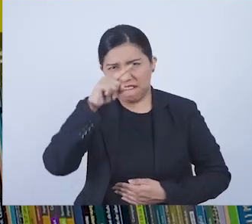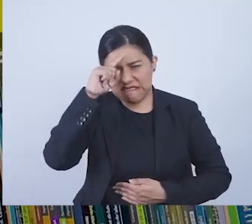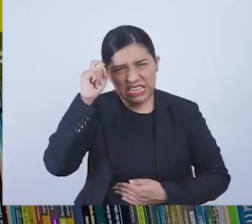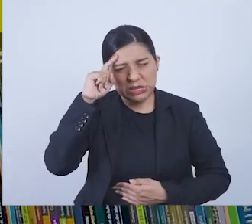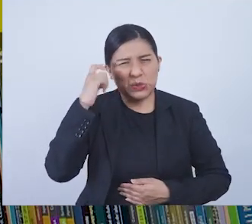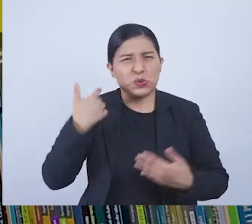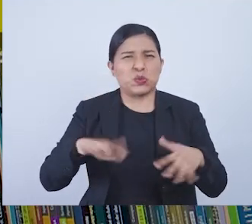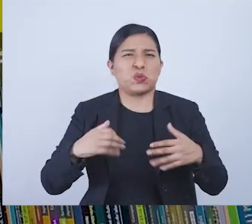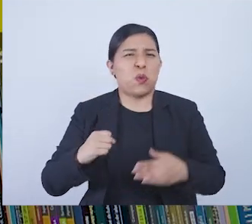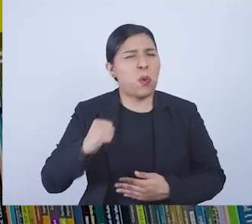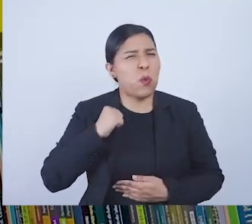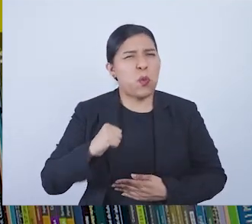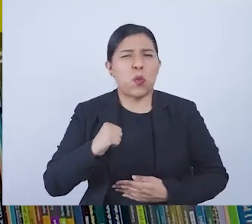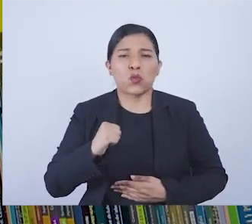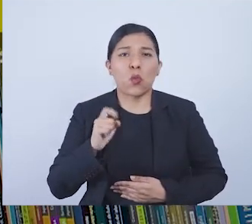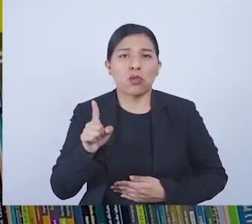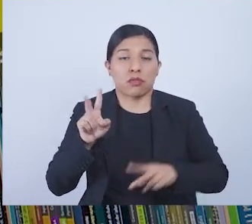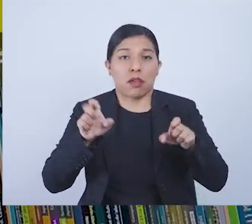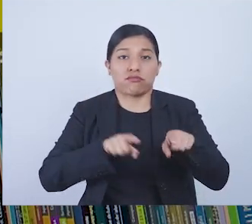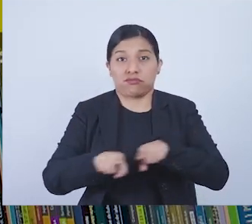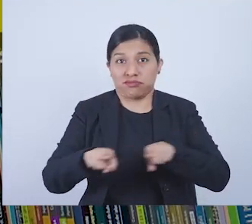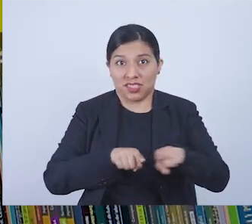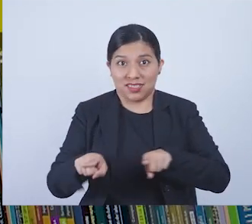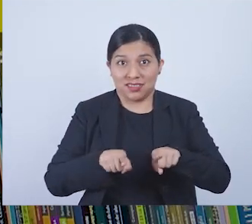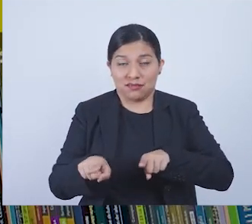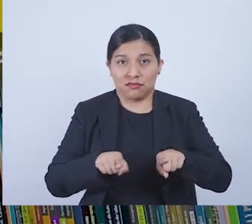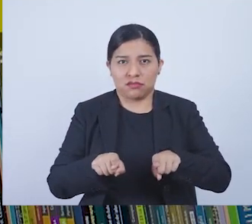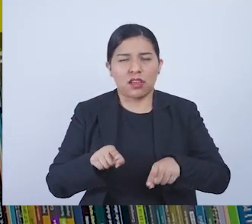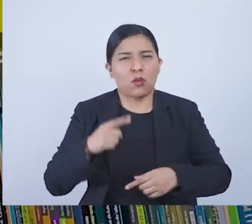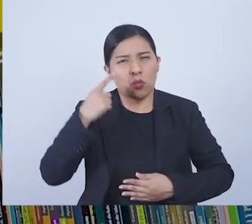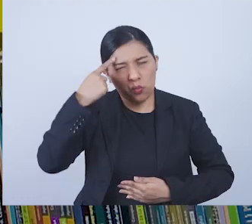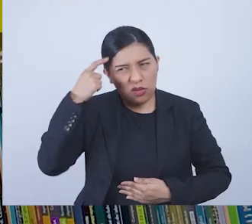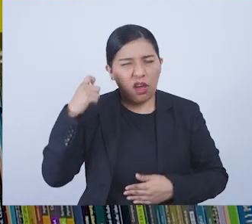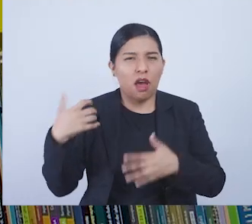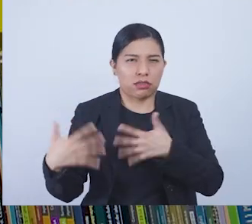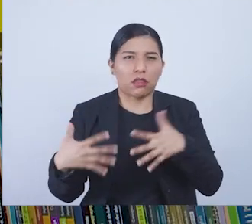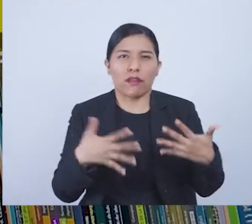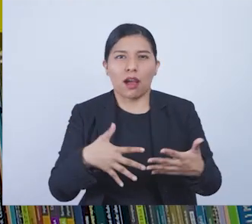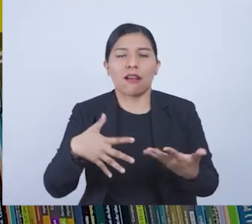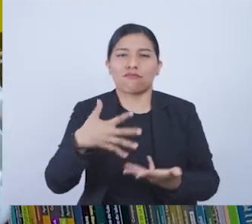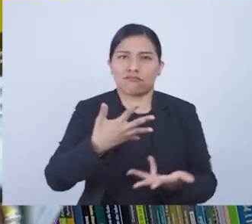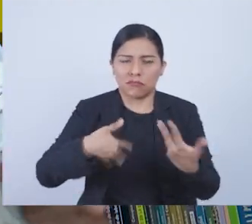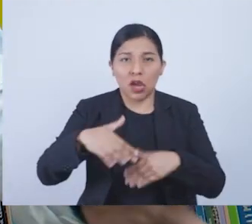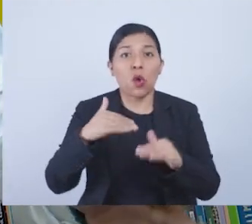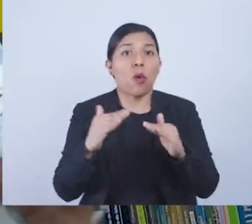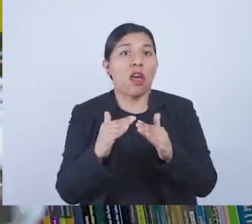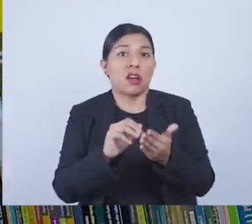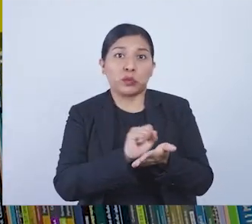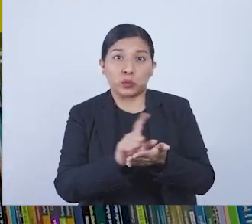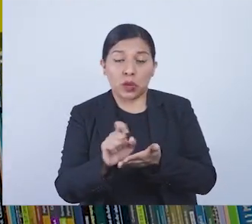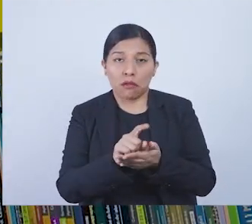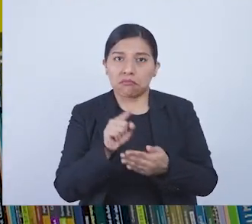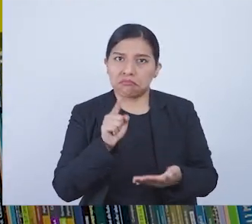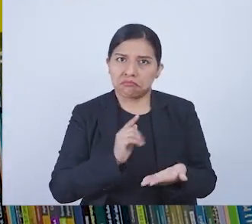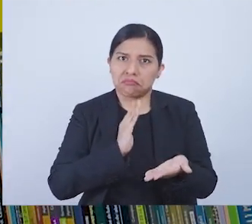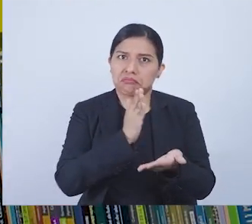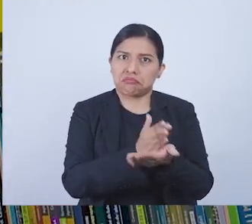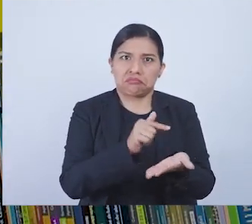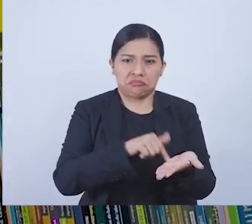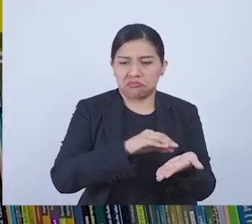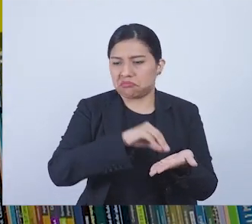área deportiva, y que también daban en los primeros ciclos actividades recreativas. Las escuelas se iban a un